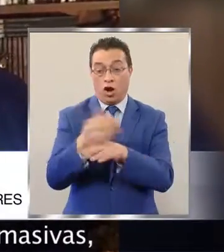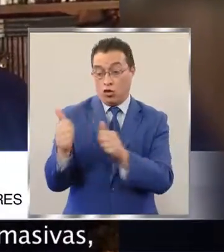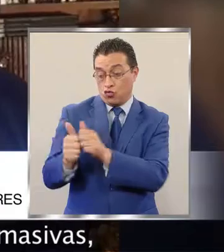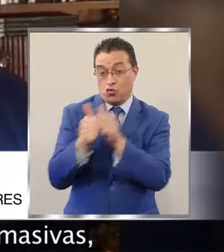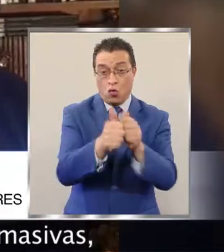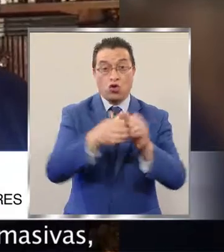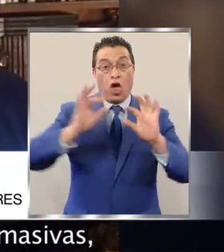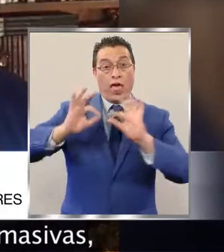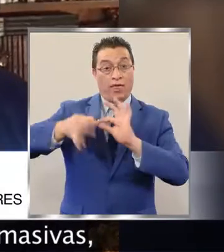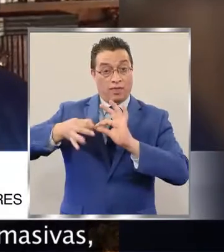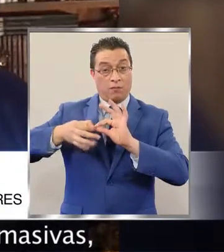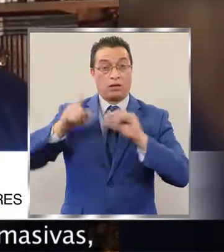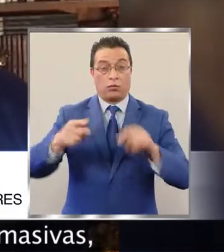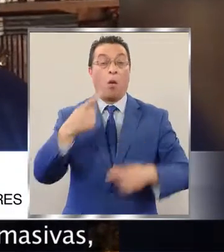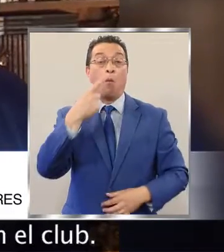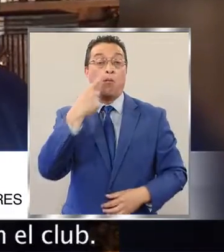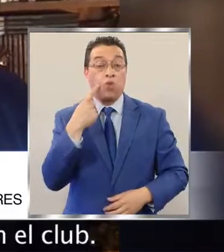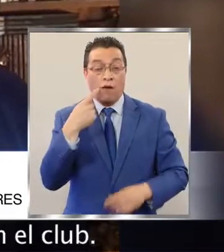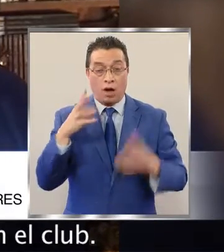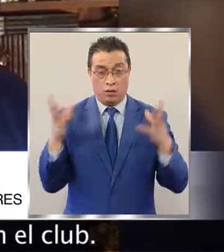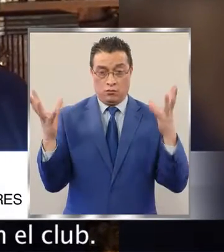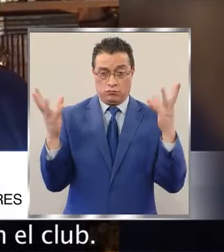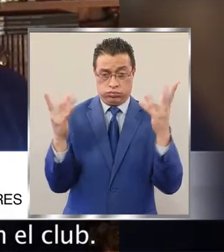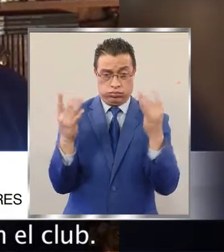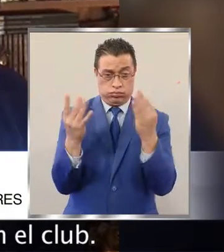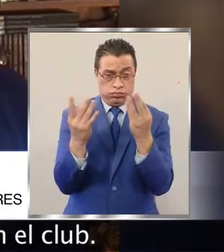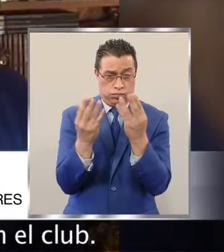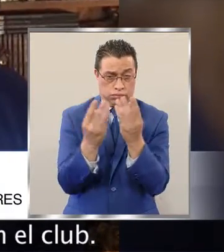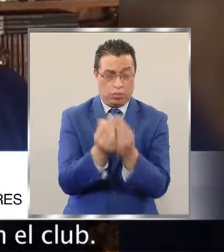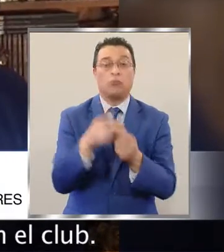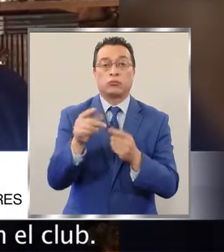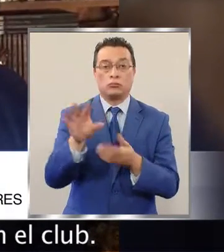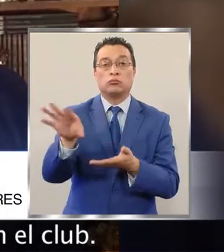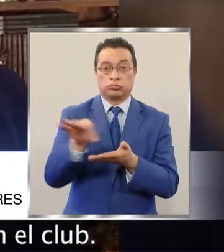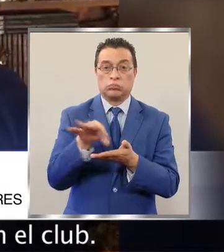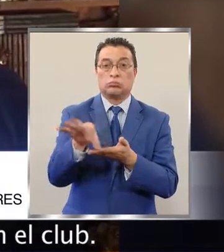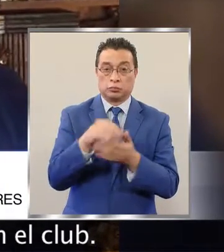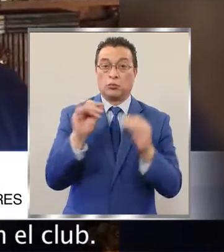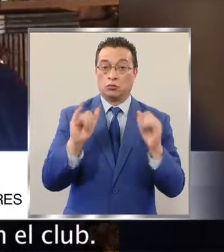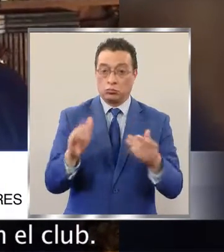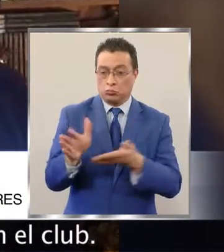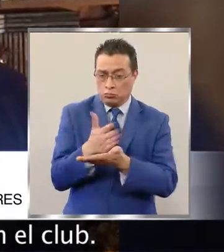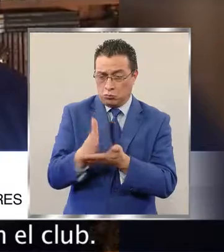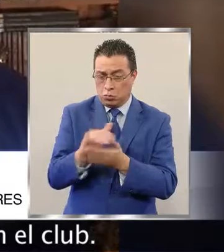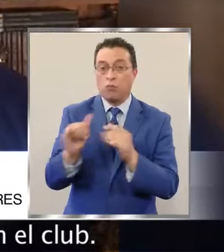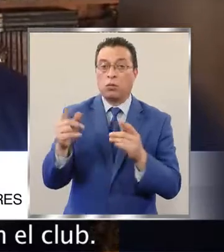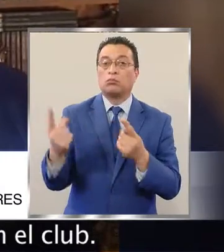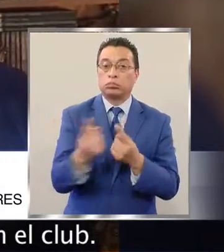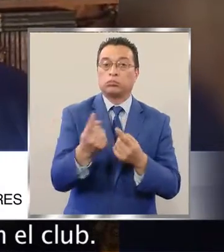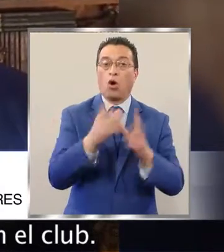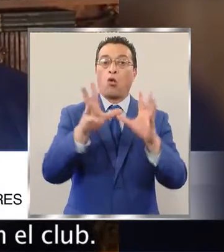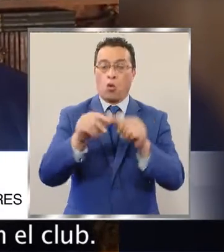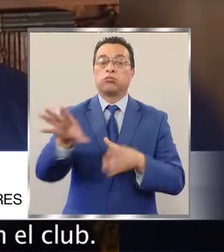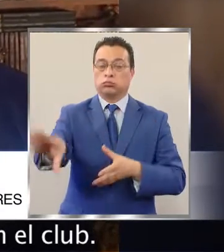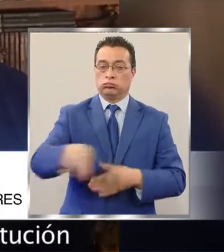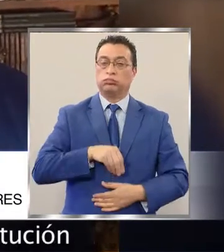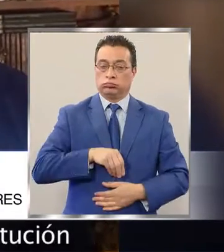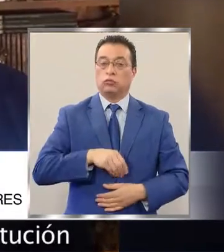Ellos pasaron las pruebas masivas, quedaron seleccionados en el club.